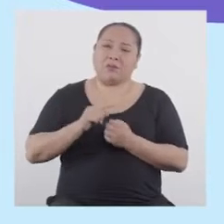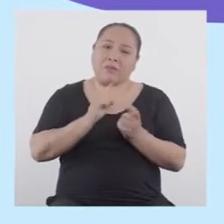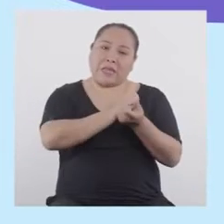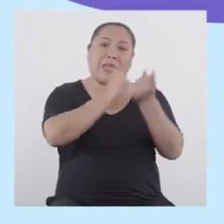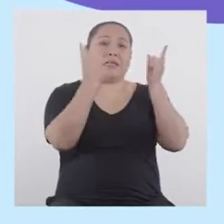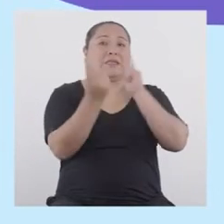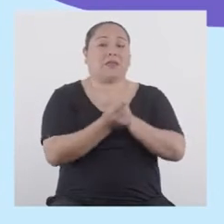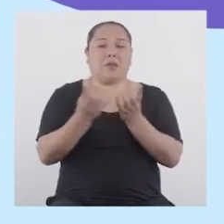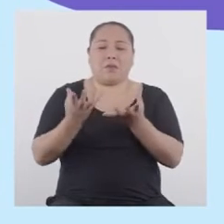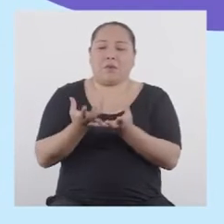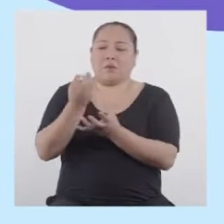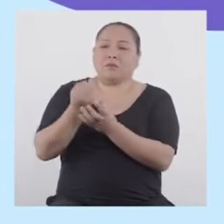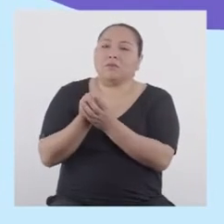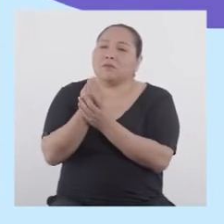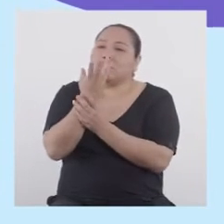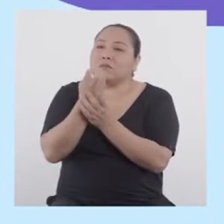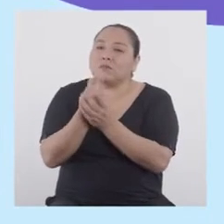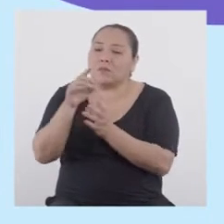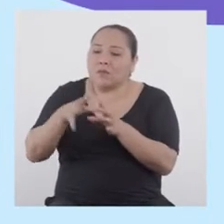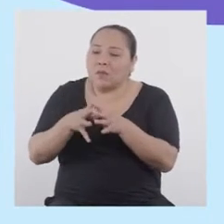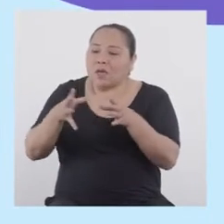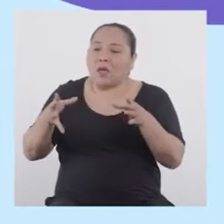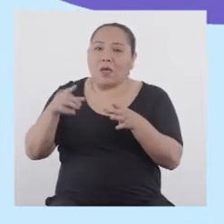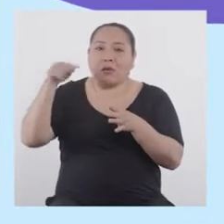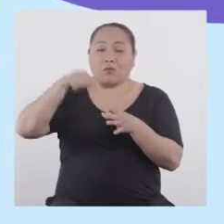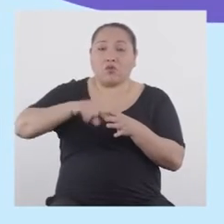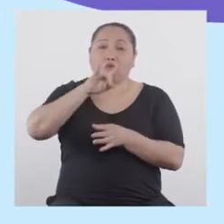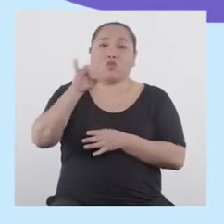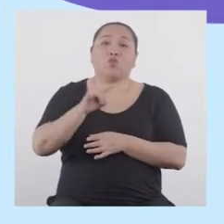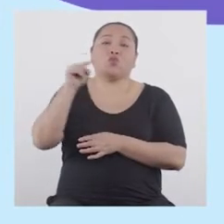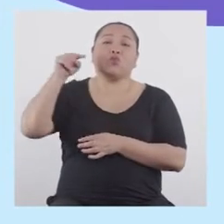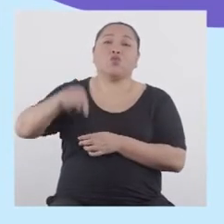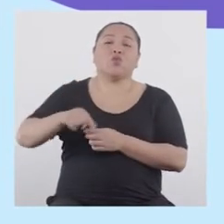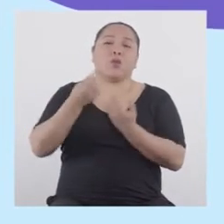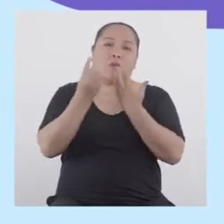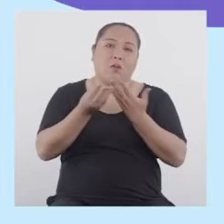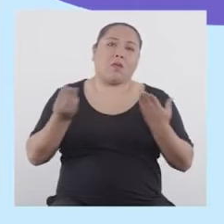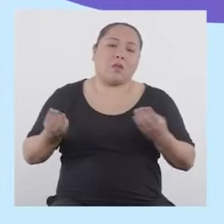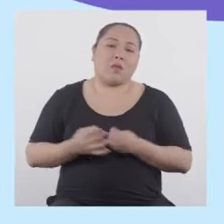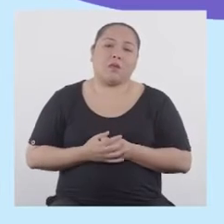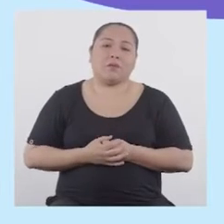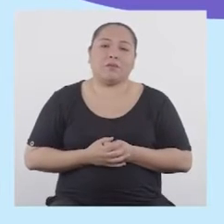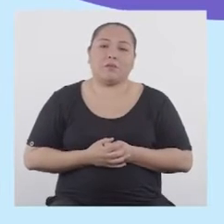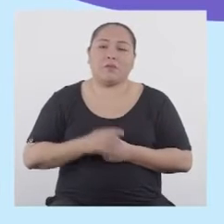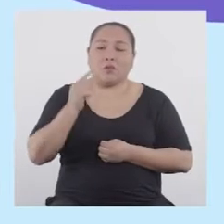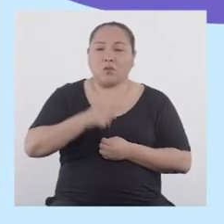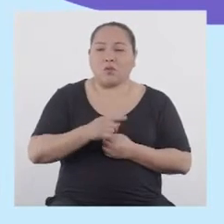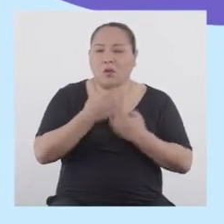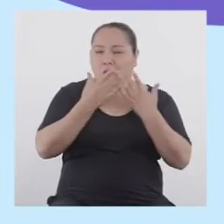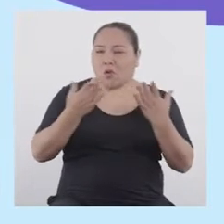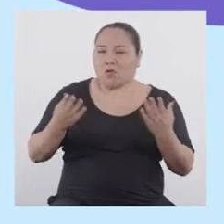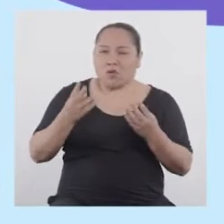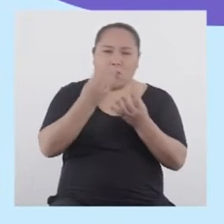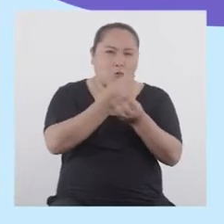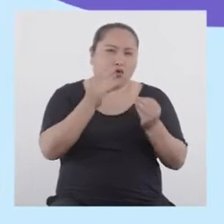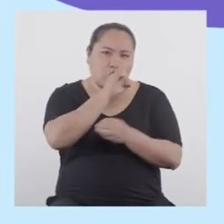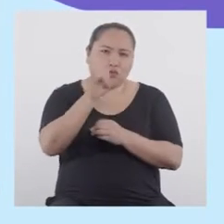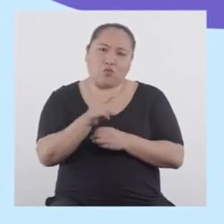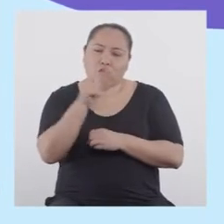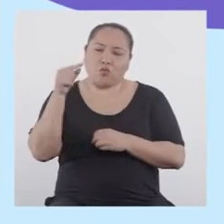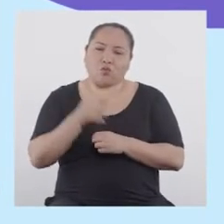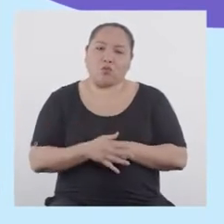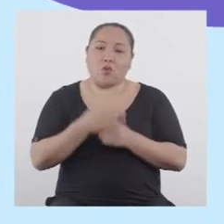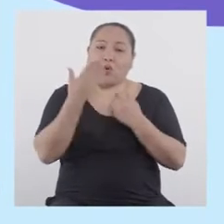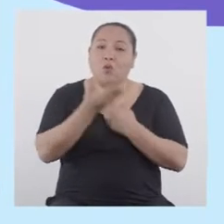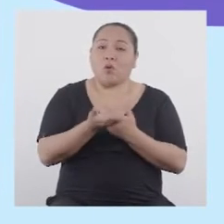las conviertes en macetas, estás ampliando la utilidad de ese objeto. Y a un objeto se le pueden dar muchos